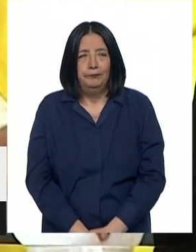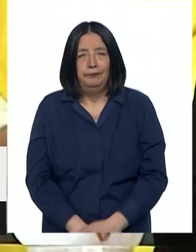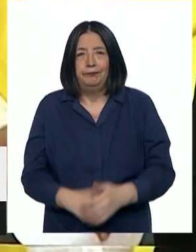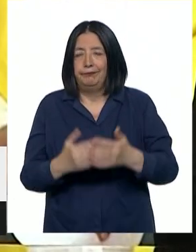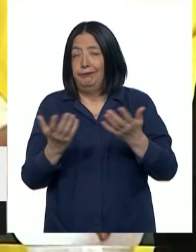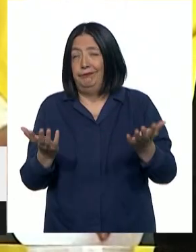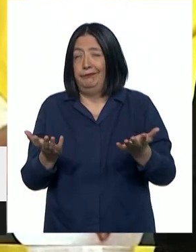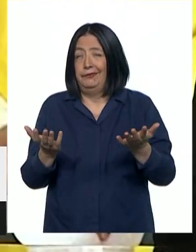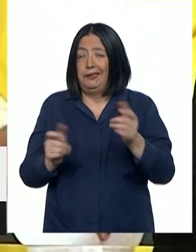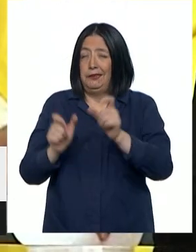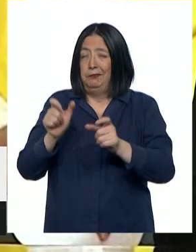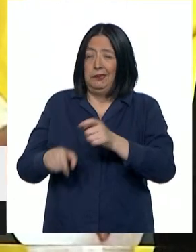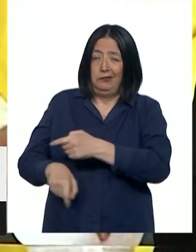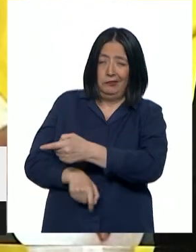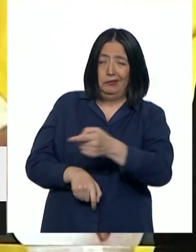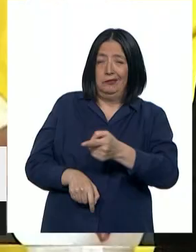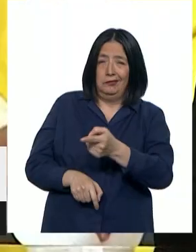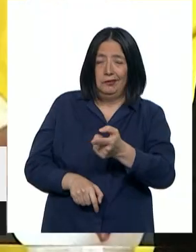Aquellos